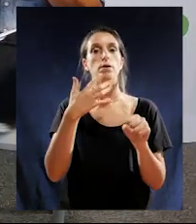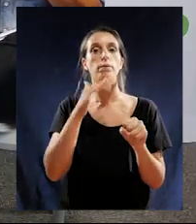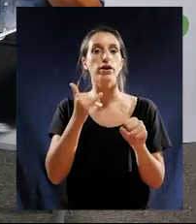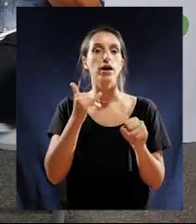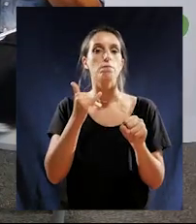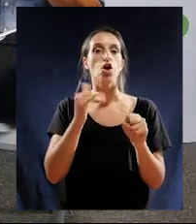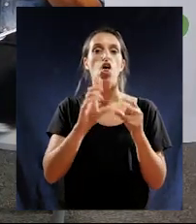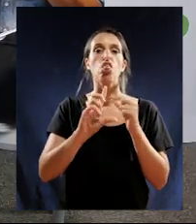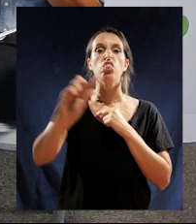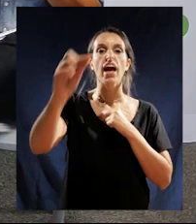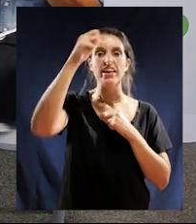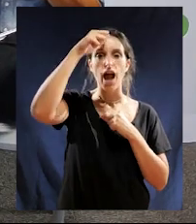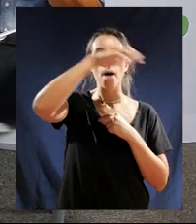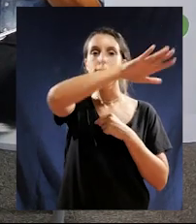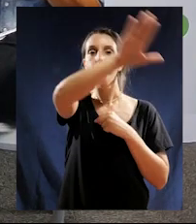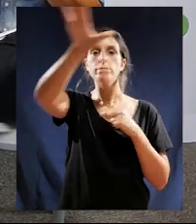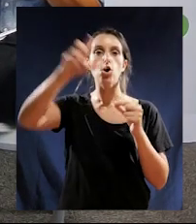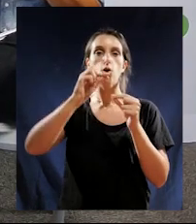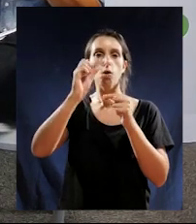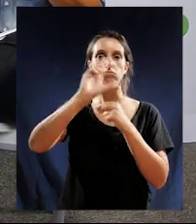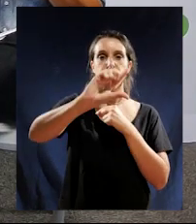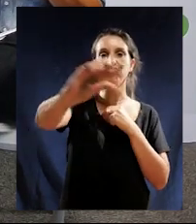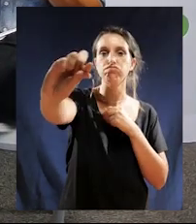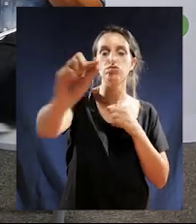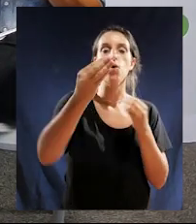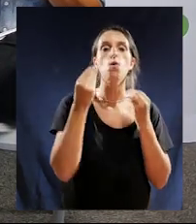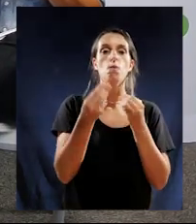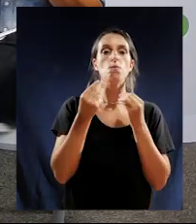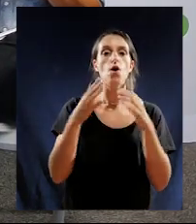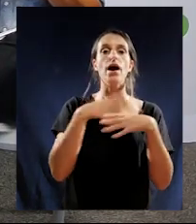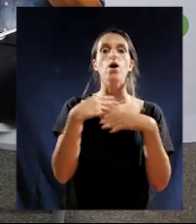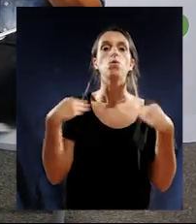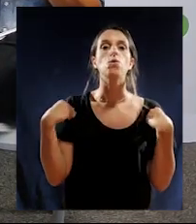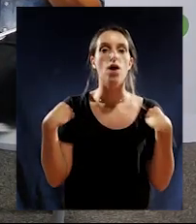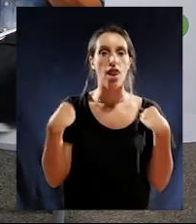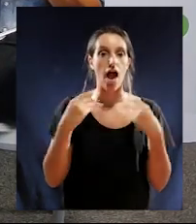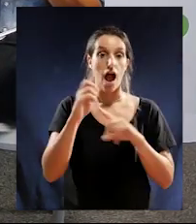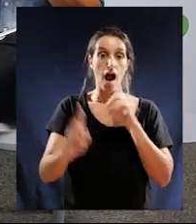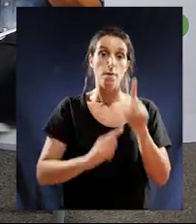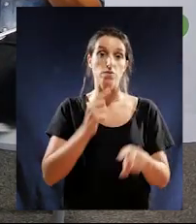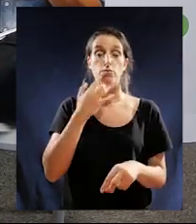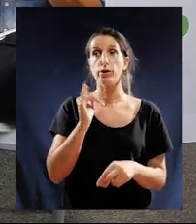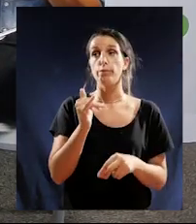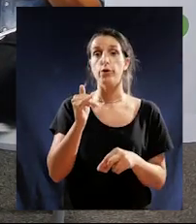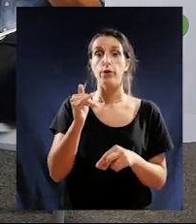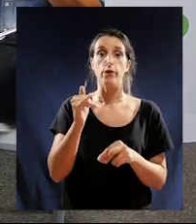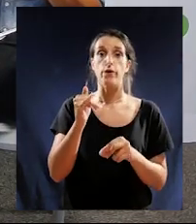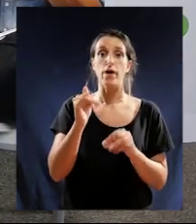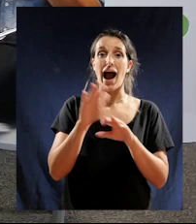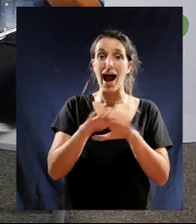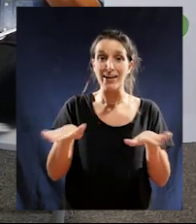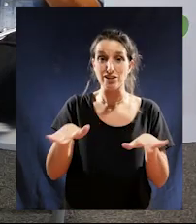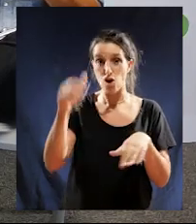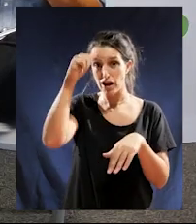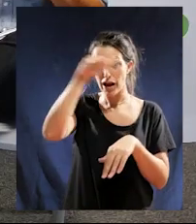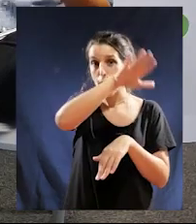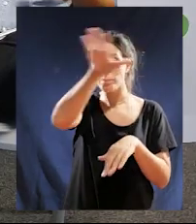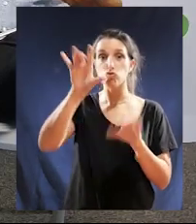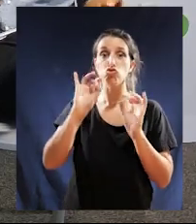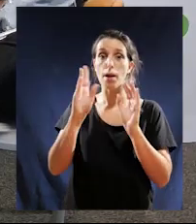el distanciamiento social en el medio rural, dependiendo de la escuela como lugar, en muchos casos, como único espacio de